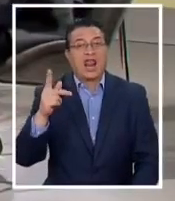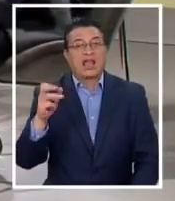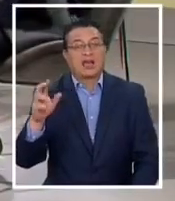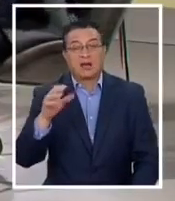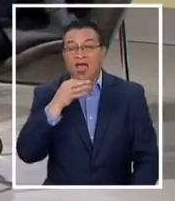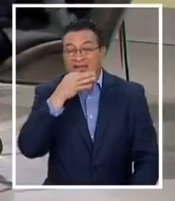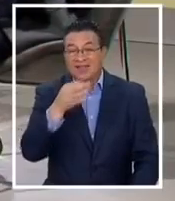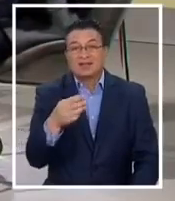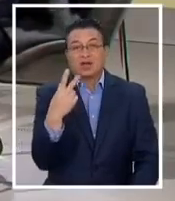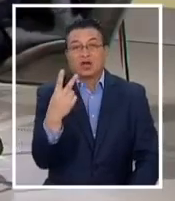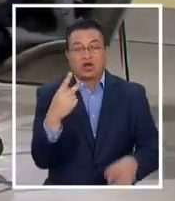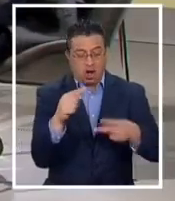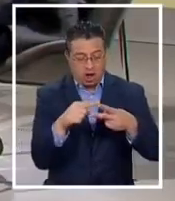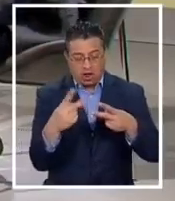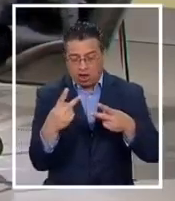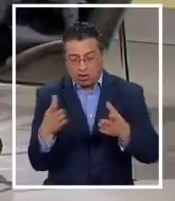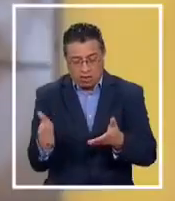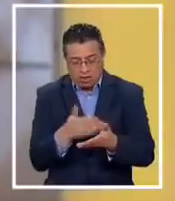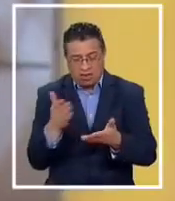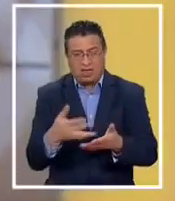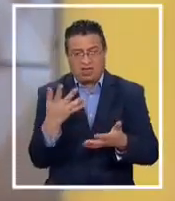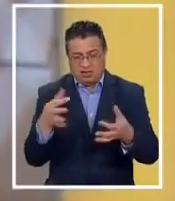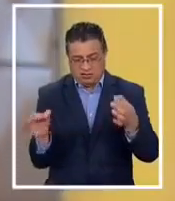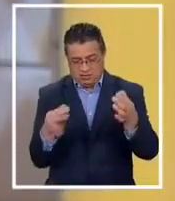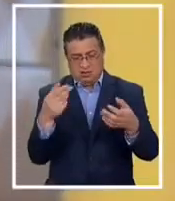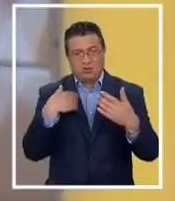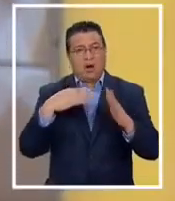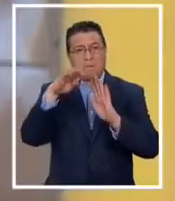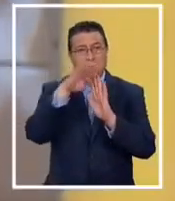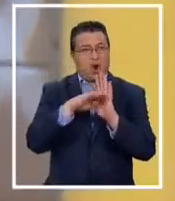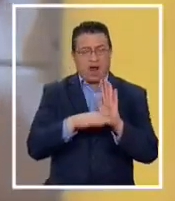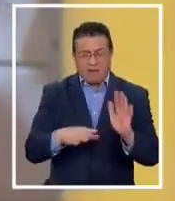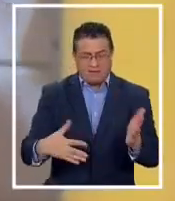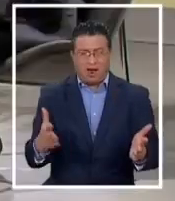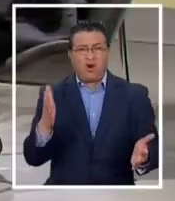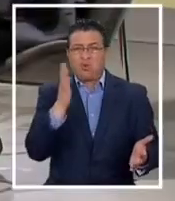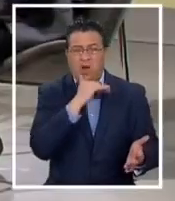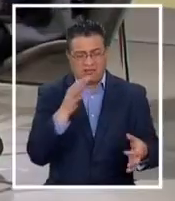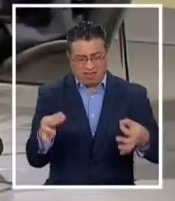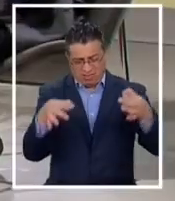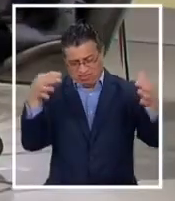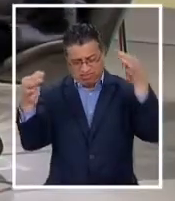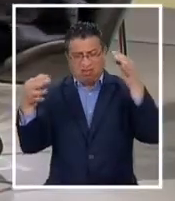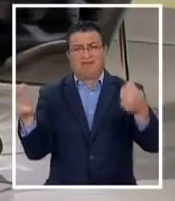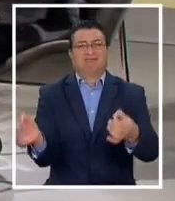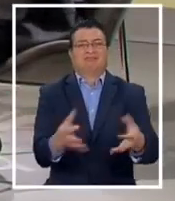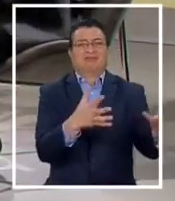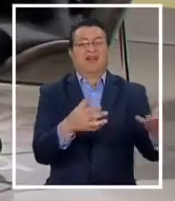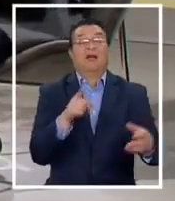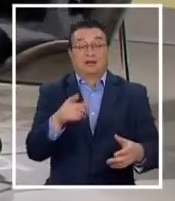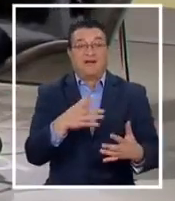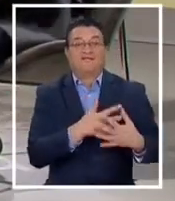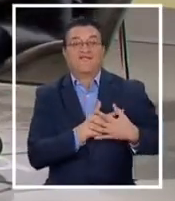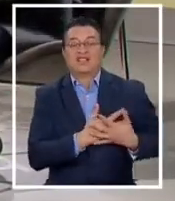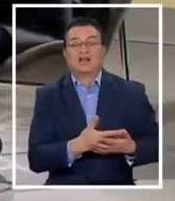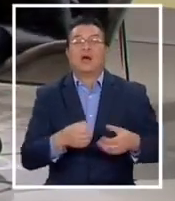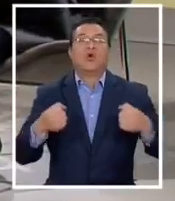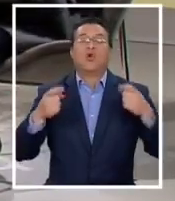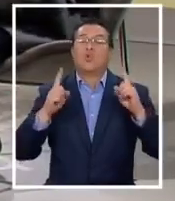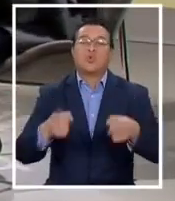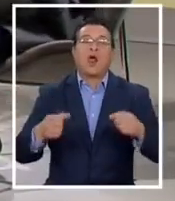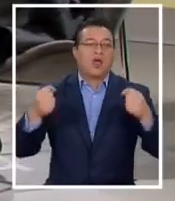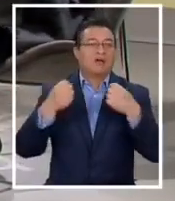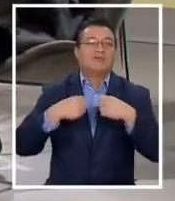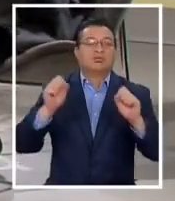dijo que eran dos eran dos páginas o sea que no se había desarrollado un programa al respecto y tenía que ver con que michelle bachelet iba a ganar igual que